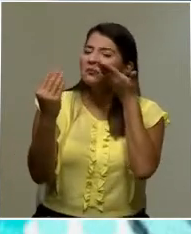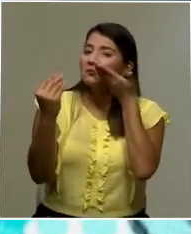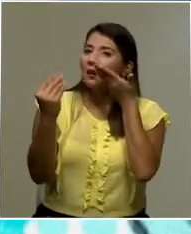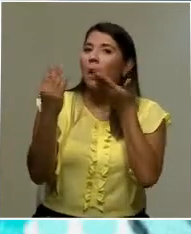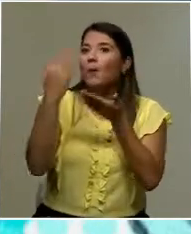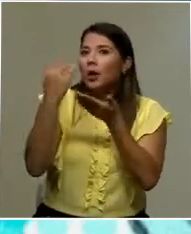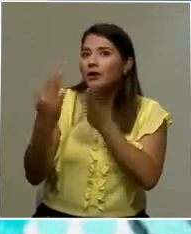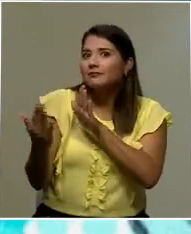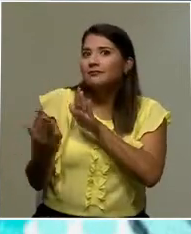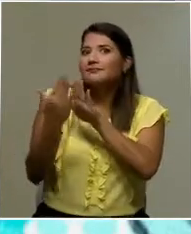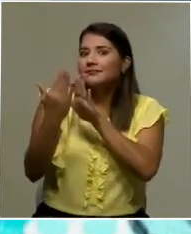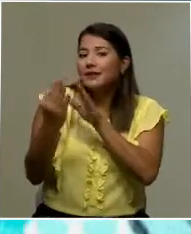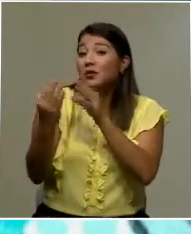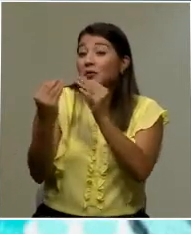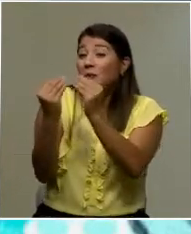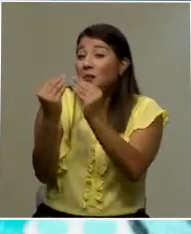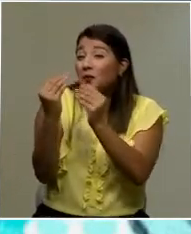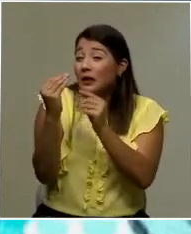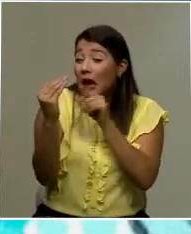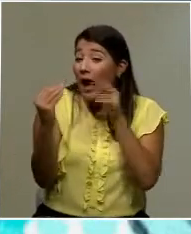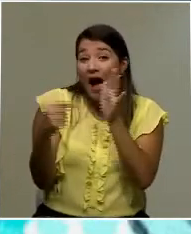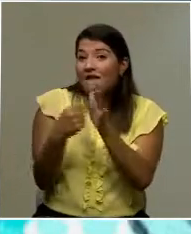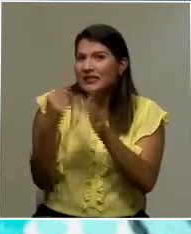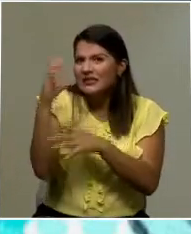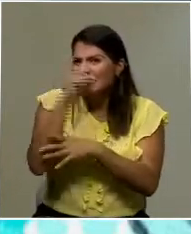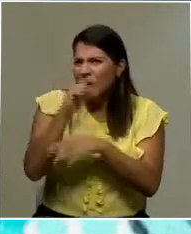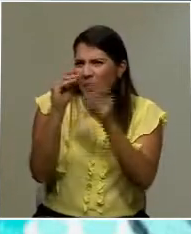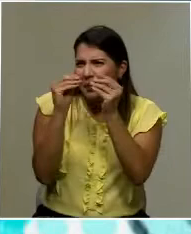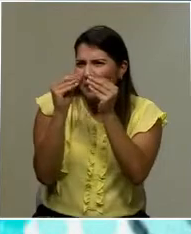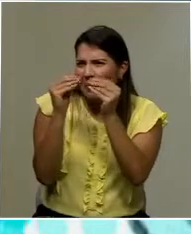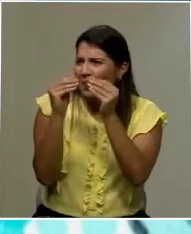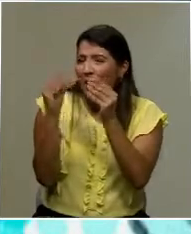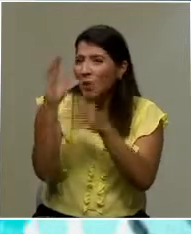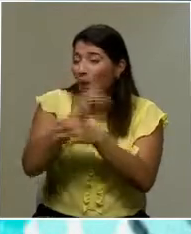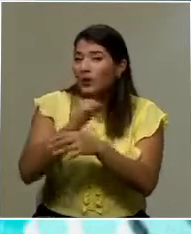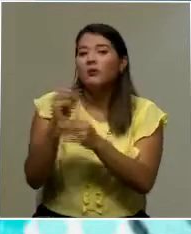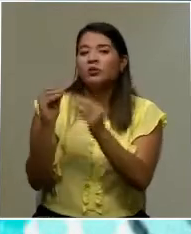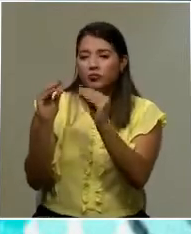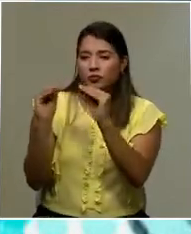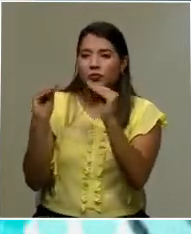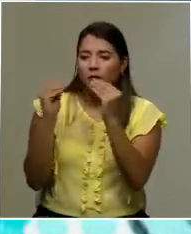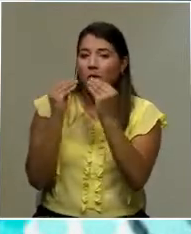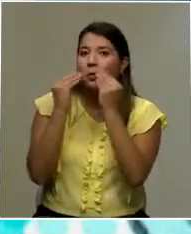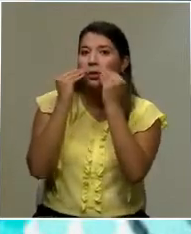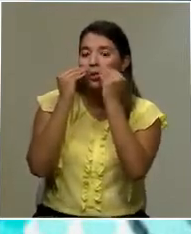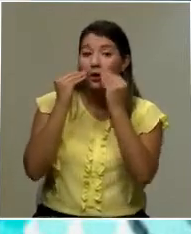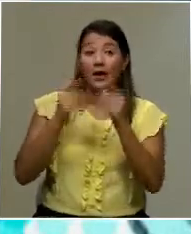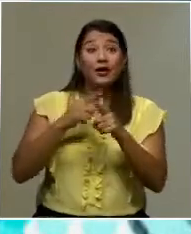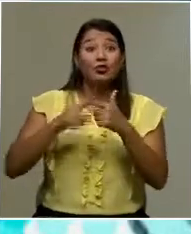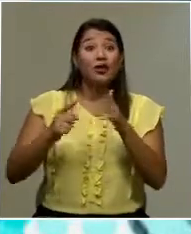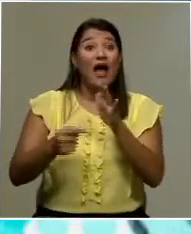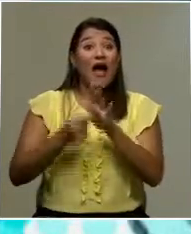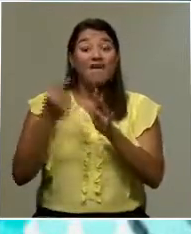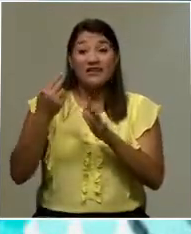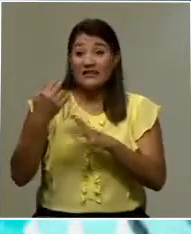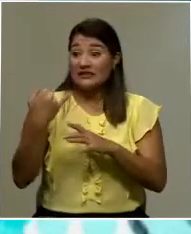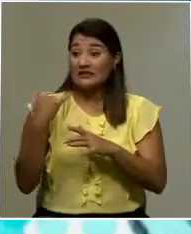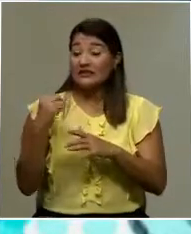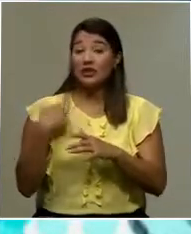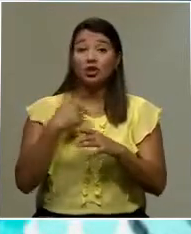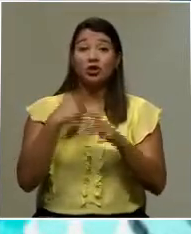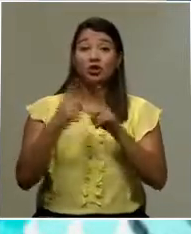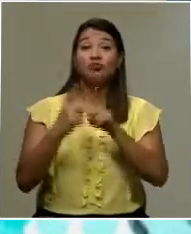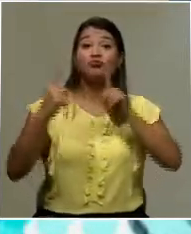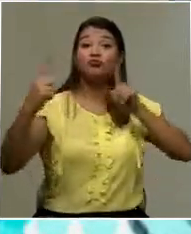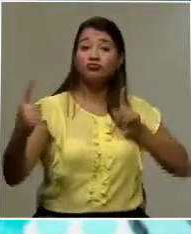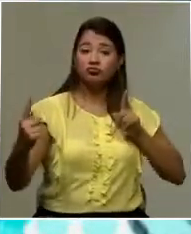la distancia. Pero la otra situación, aunque guardemos distancia, si estamos en una habitación cerrada, las paredes y el techo atrapan